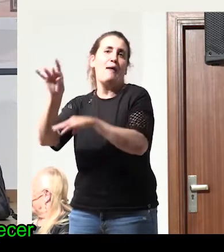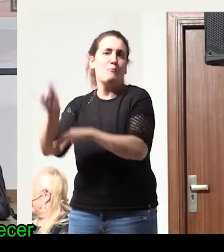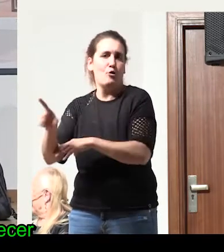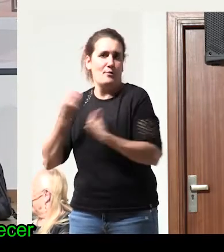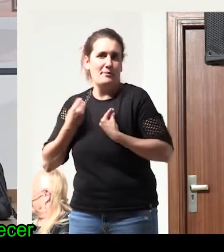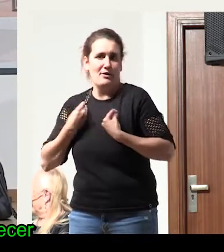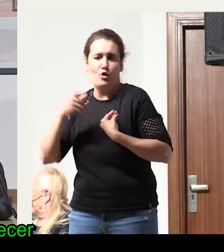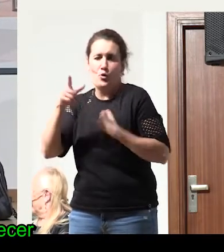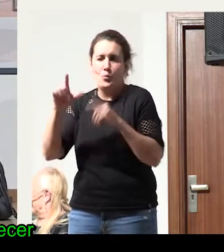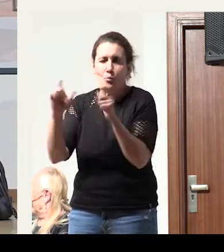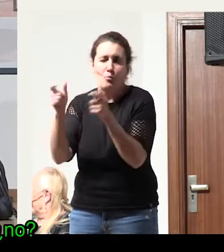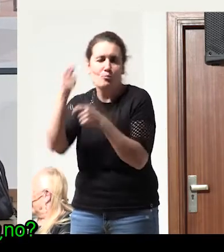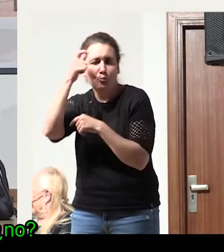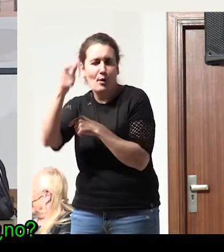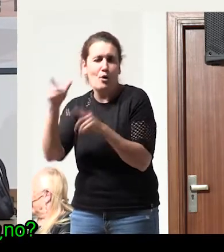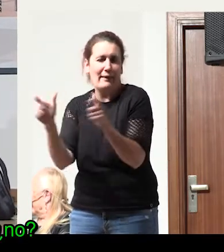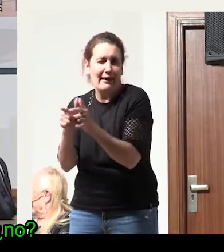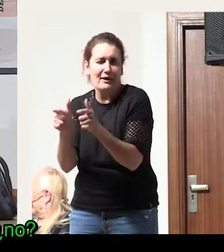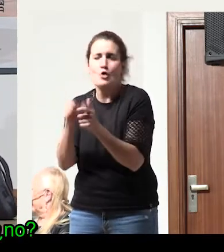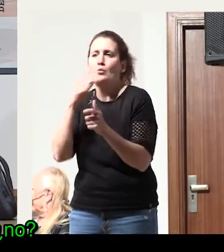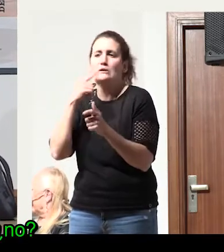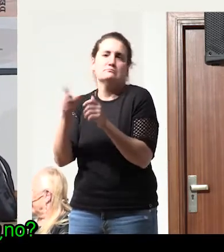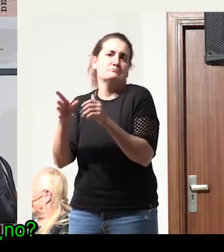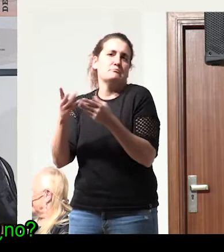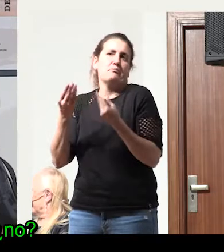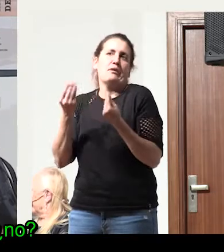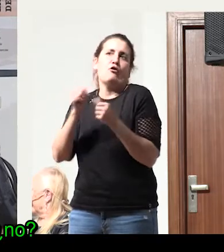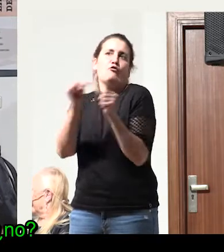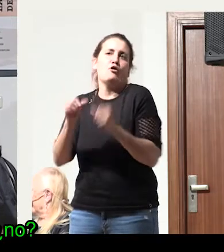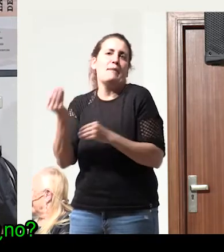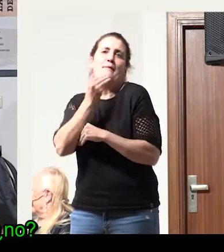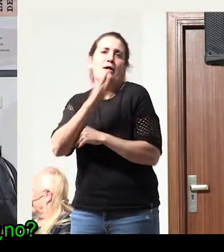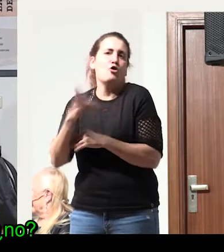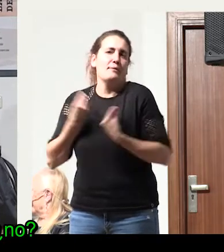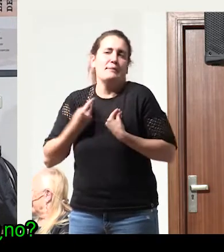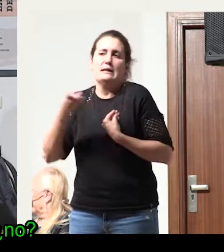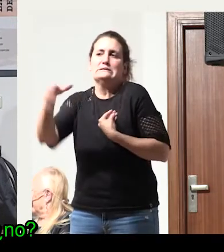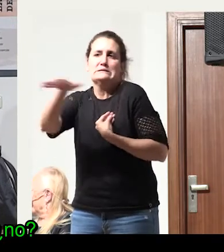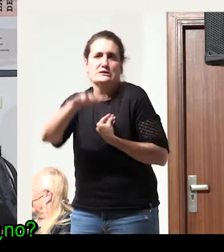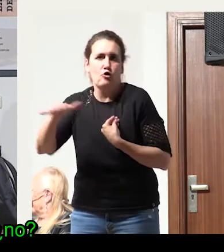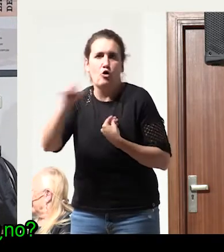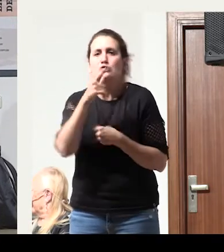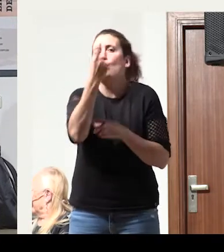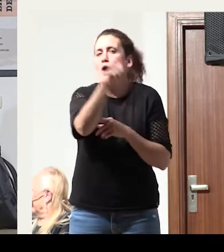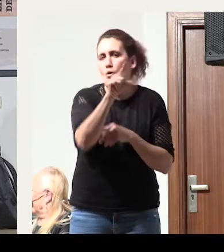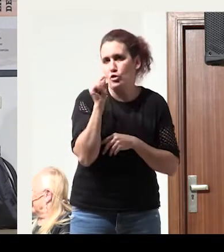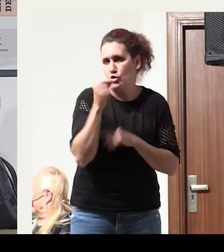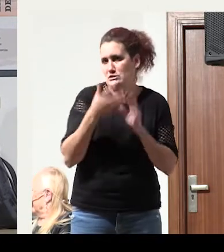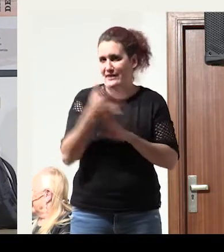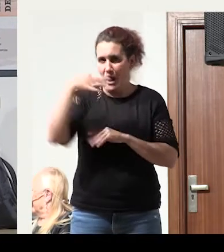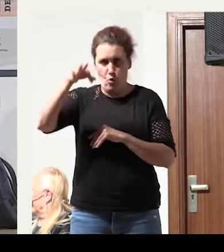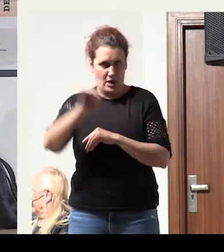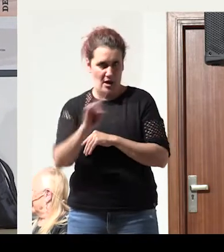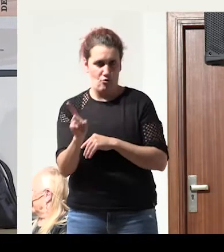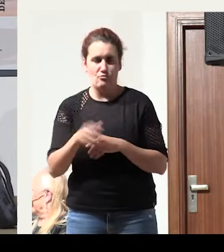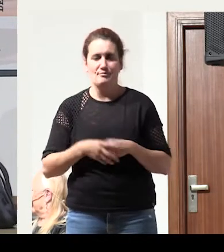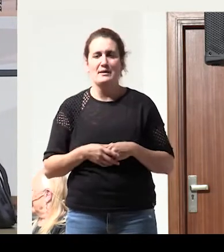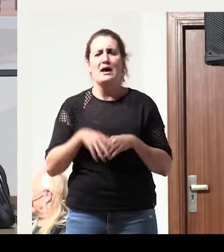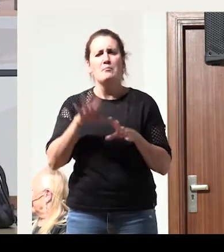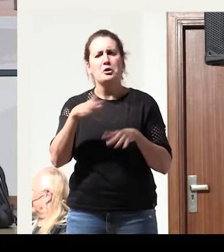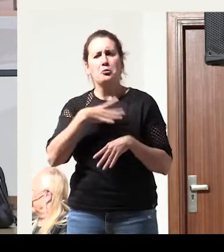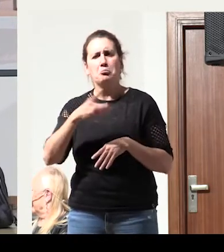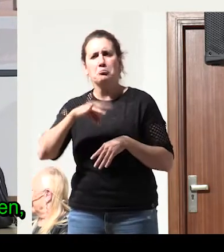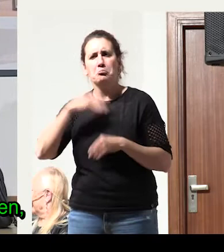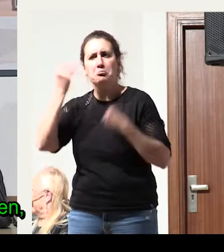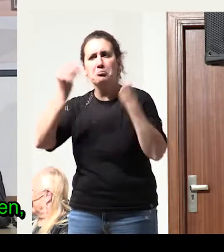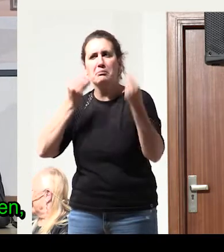envejecer es seguir en ese entorno. Claro. O sea, quiero decir que es una opción, no es la única, ¿no? Pero sí que podríamos pensar, y yo este